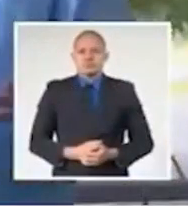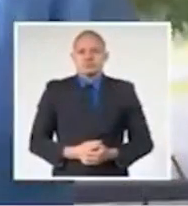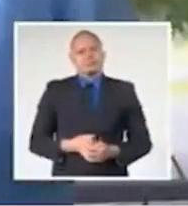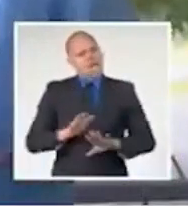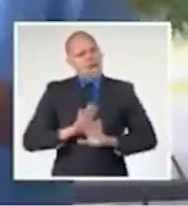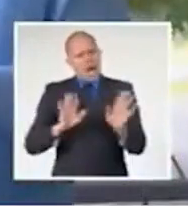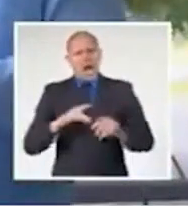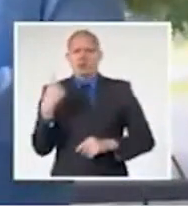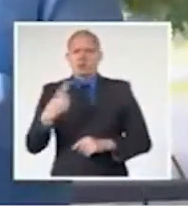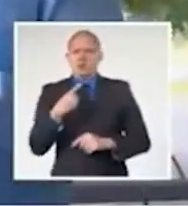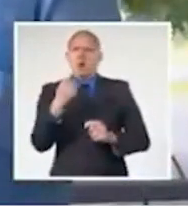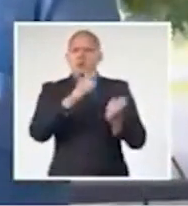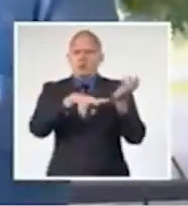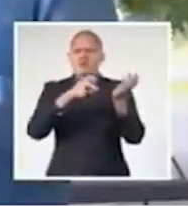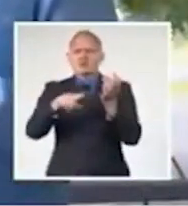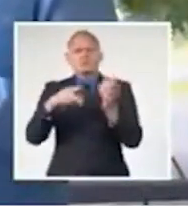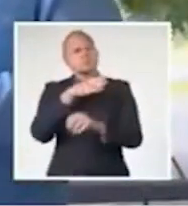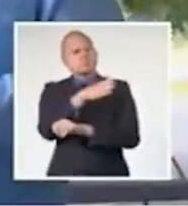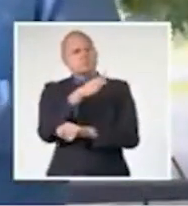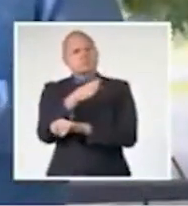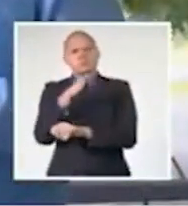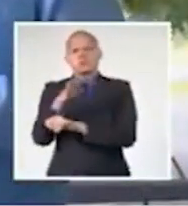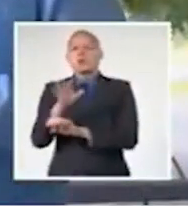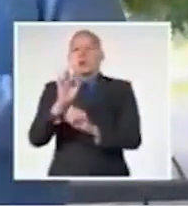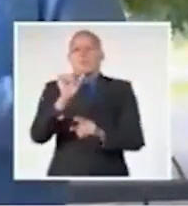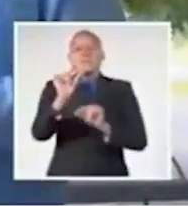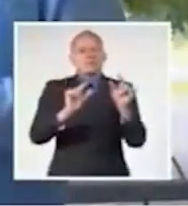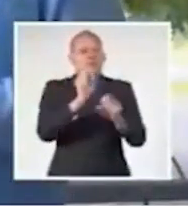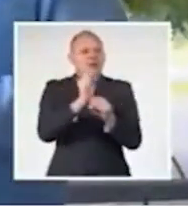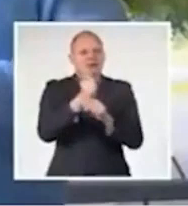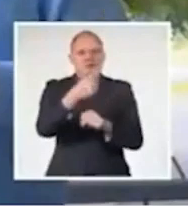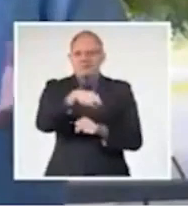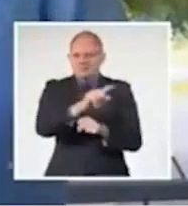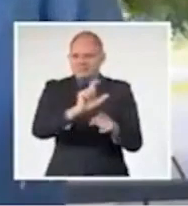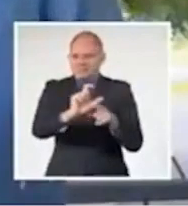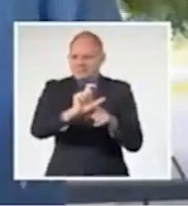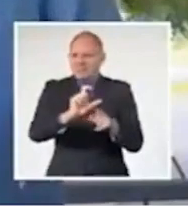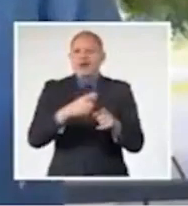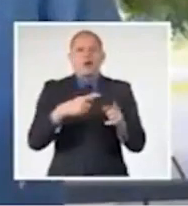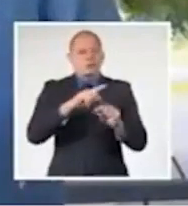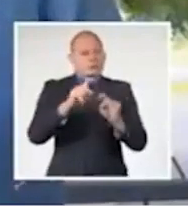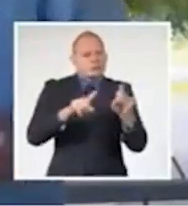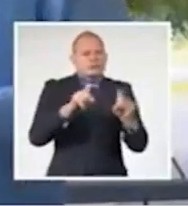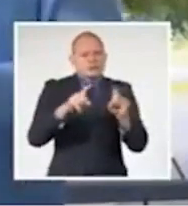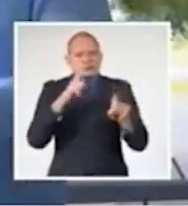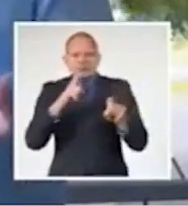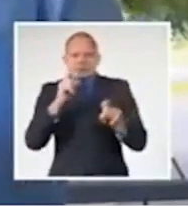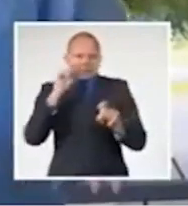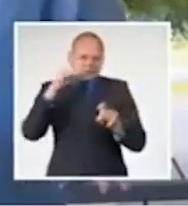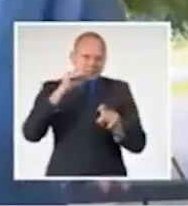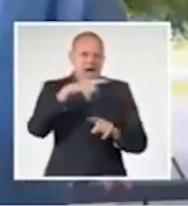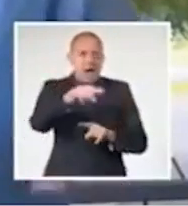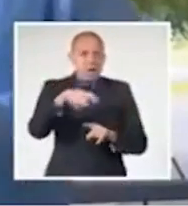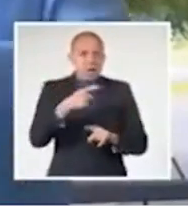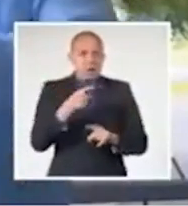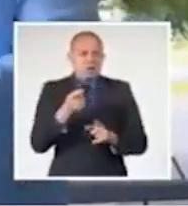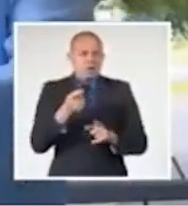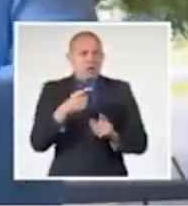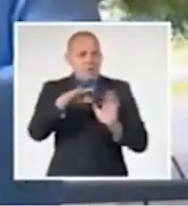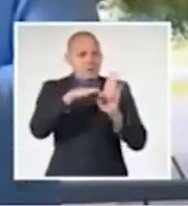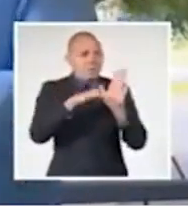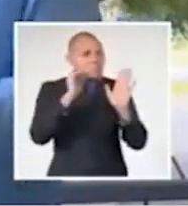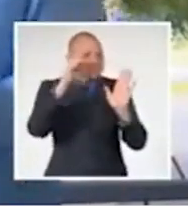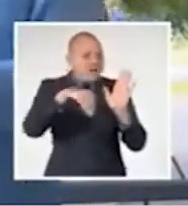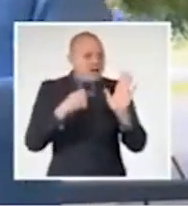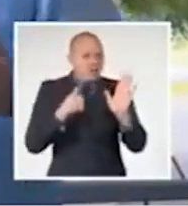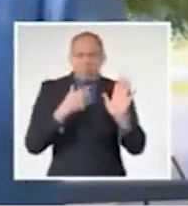mucho intercambio con los productores agropecuarios ha habido desconocimiento en algunos casos de las medidas aprobadas no llega con